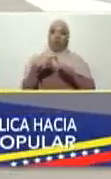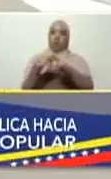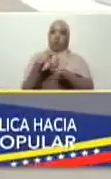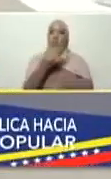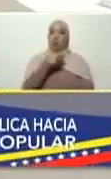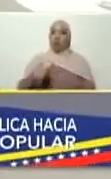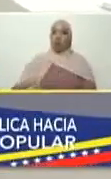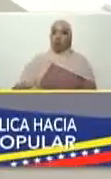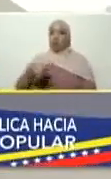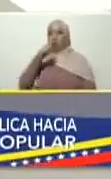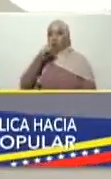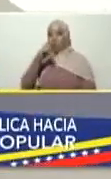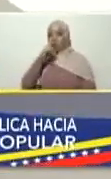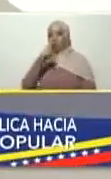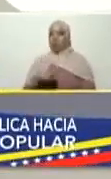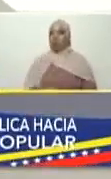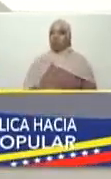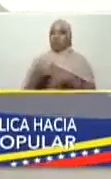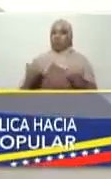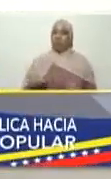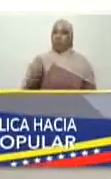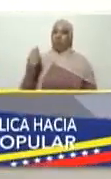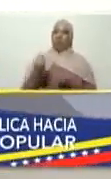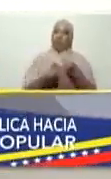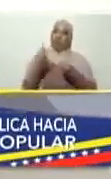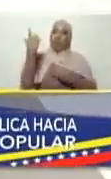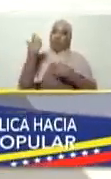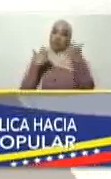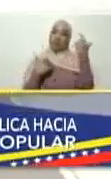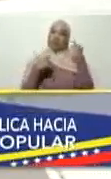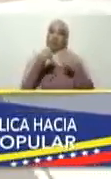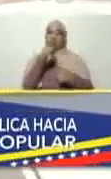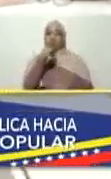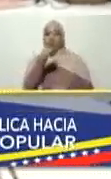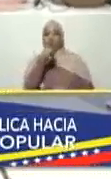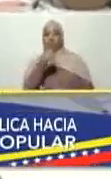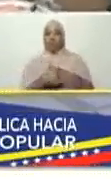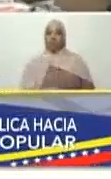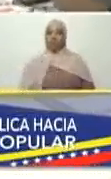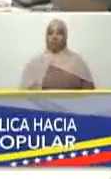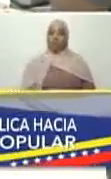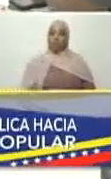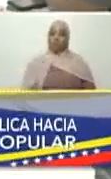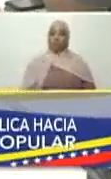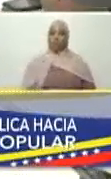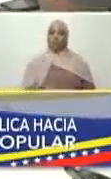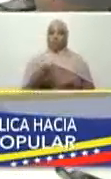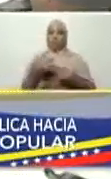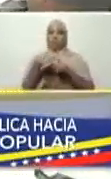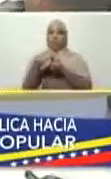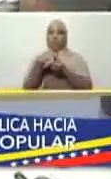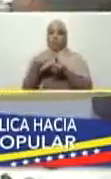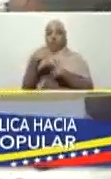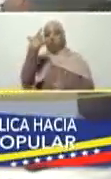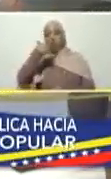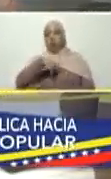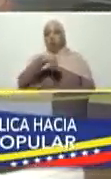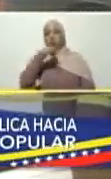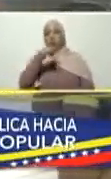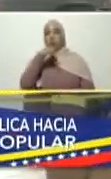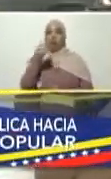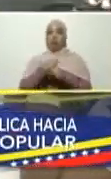nada más y nada menos en ese momento donde el comandante Chávez, lo que pasaba por su situación personal, o sea, él decía,